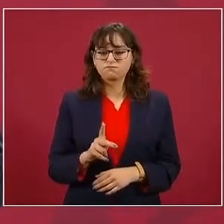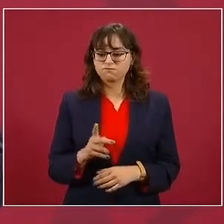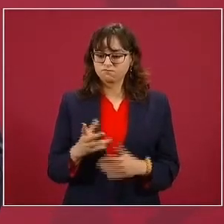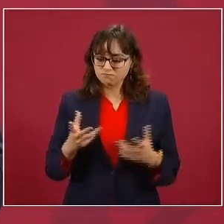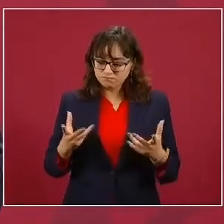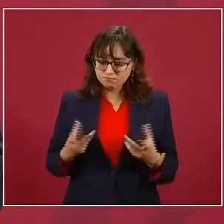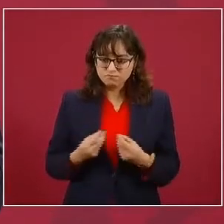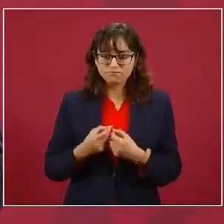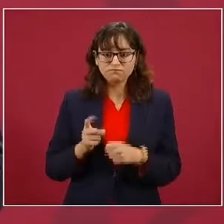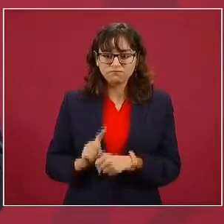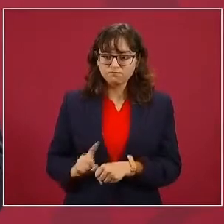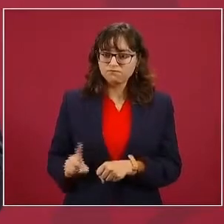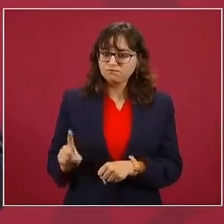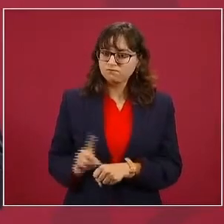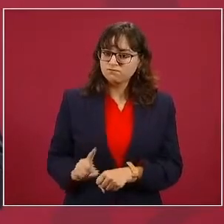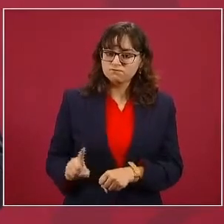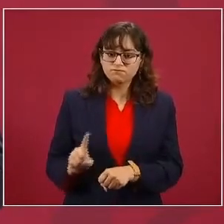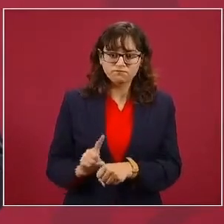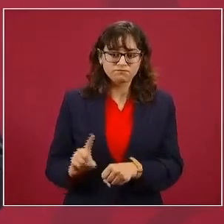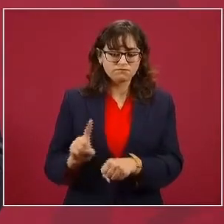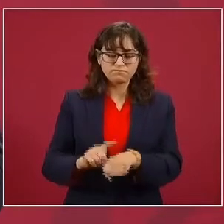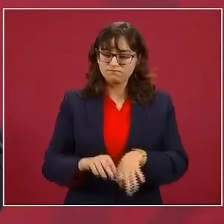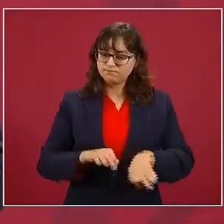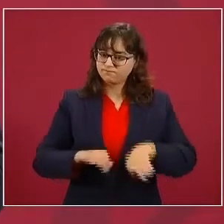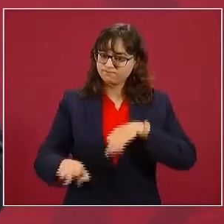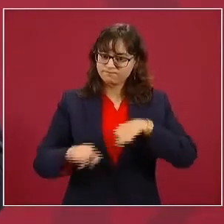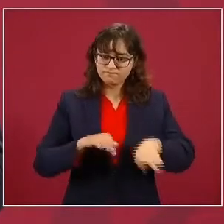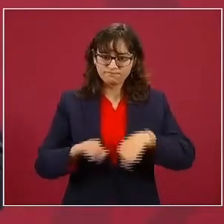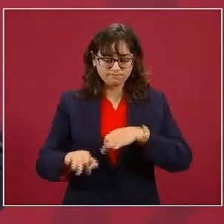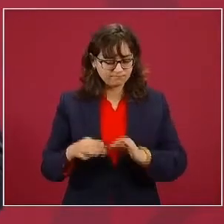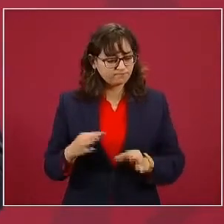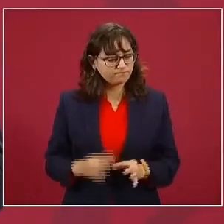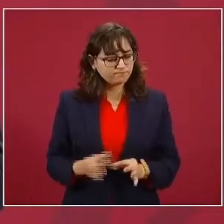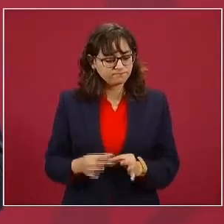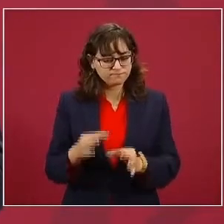trabajando todos los días como lo hacemos.